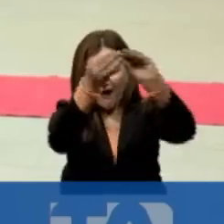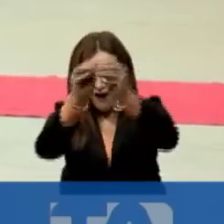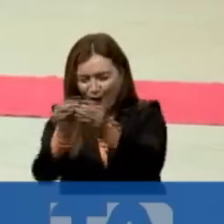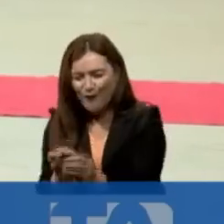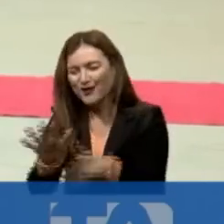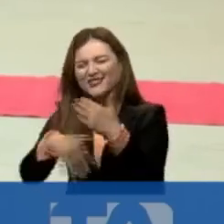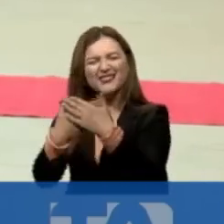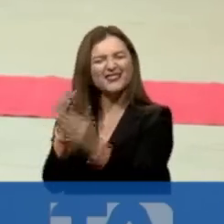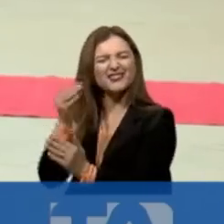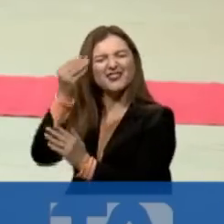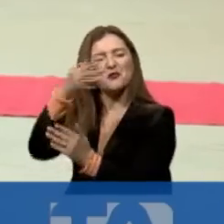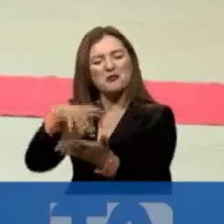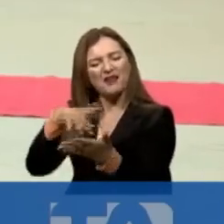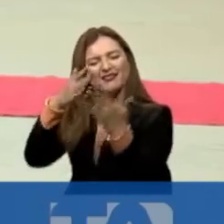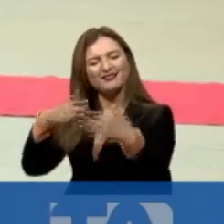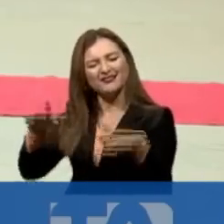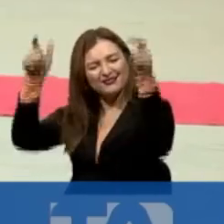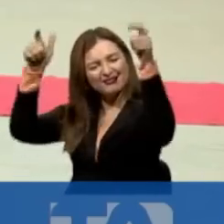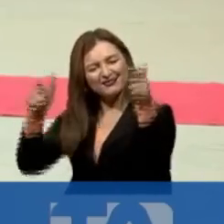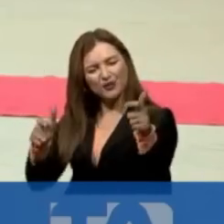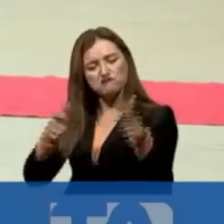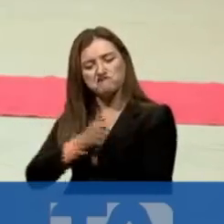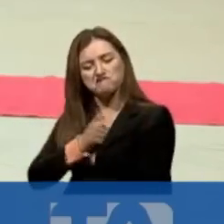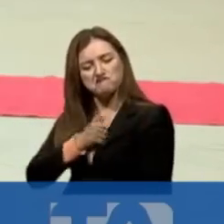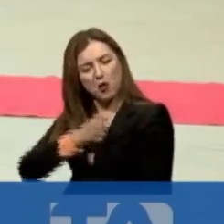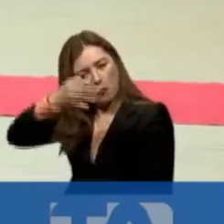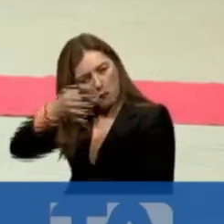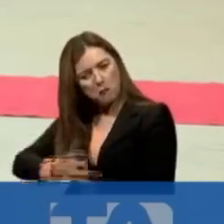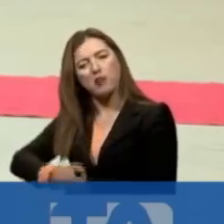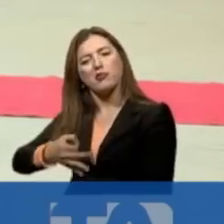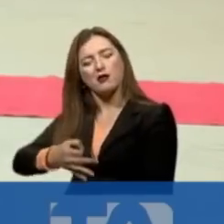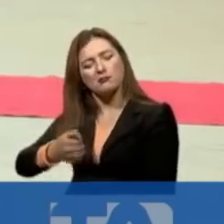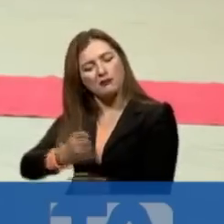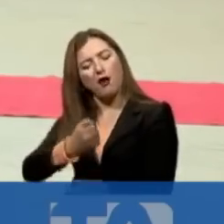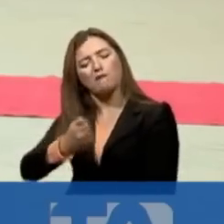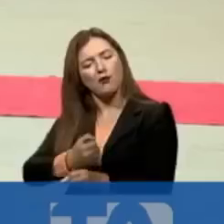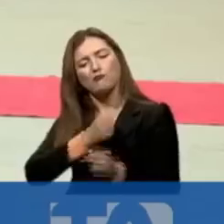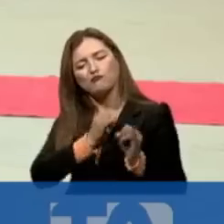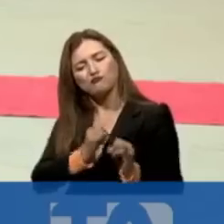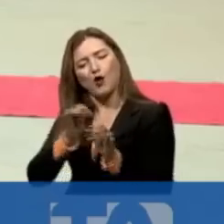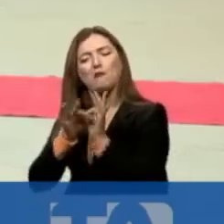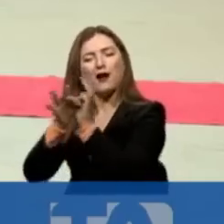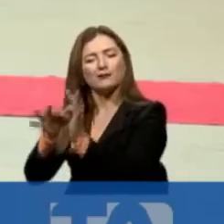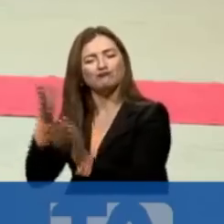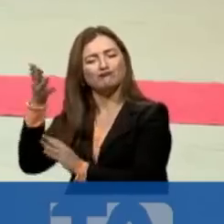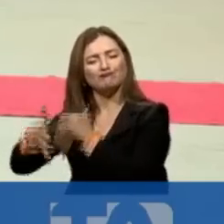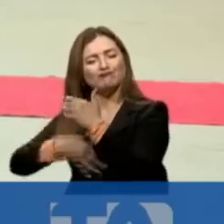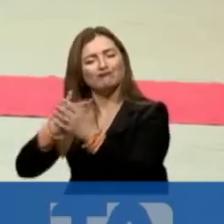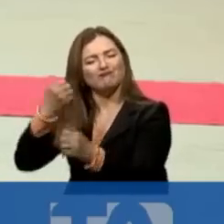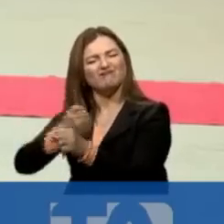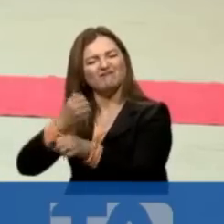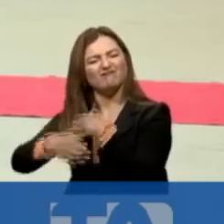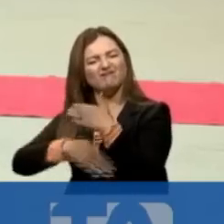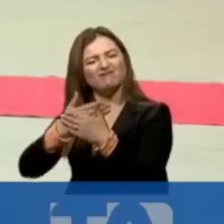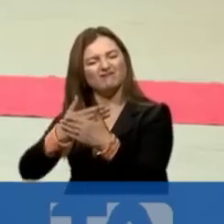no lo hicieron. Y eso para nosotros es el deber cumplido, la satisfacción del trabajo cumplido de cada uno de nuestros compañeros docentes y de cada